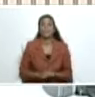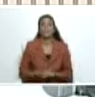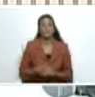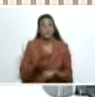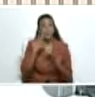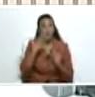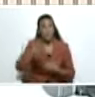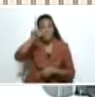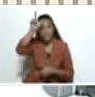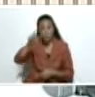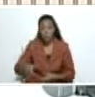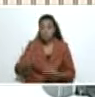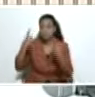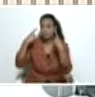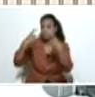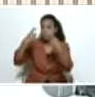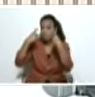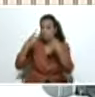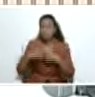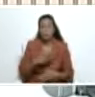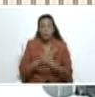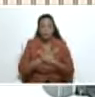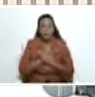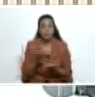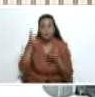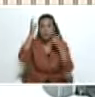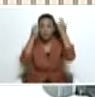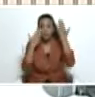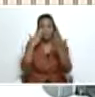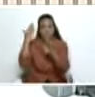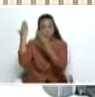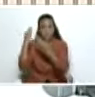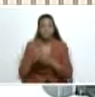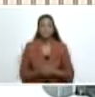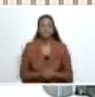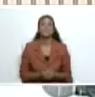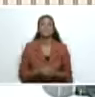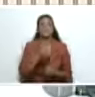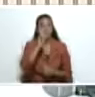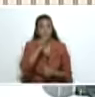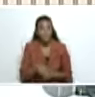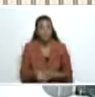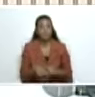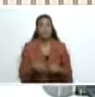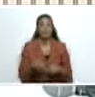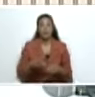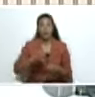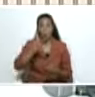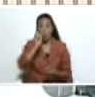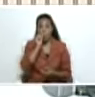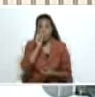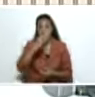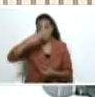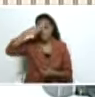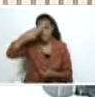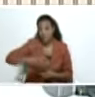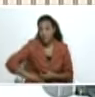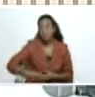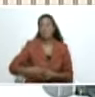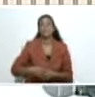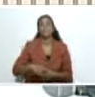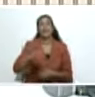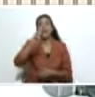maestro, nuestro querido comandante Hugo Chávez. Igualmente el almirante